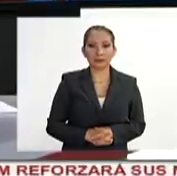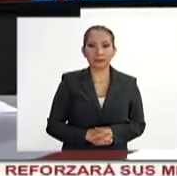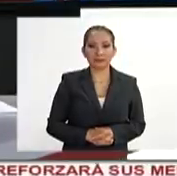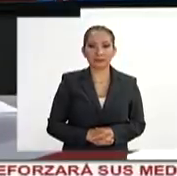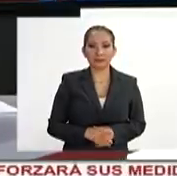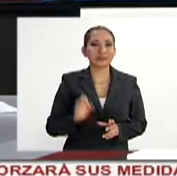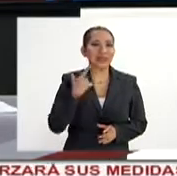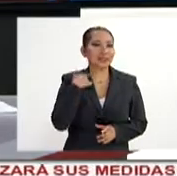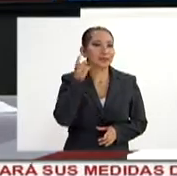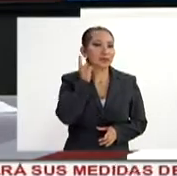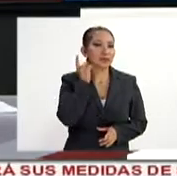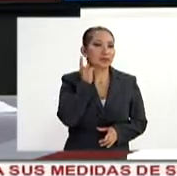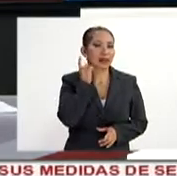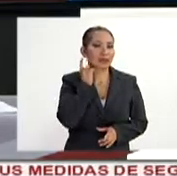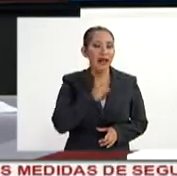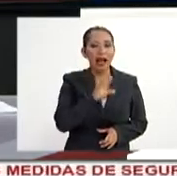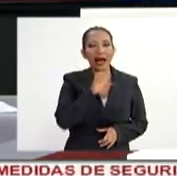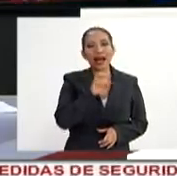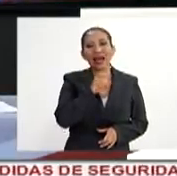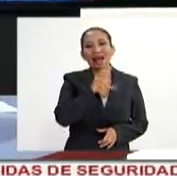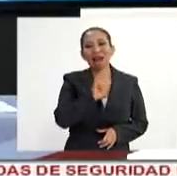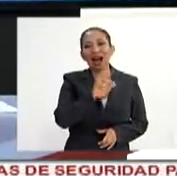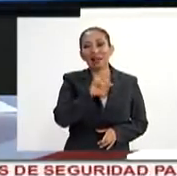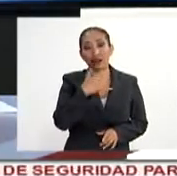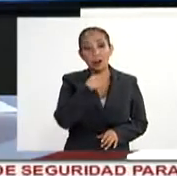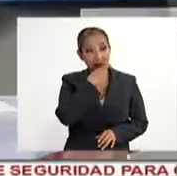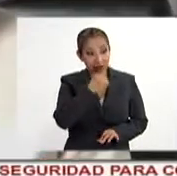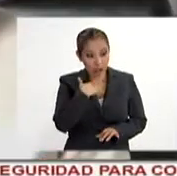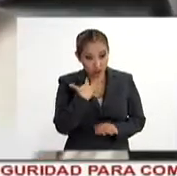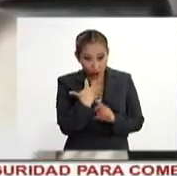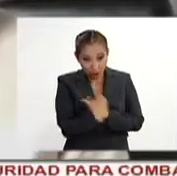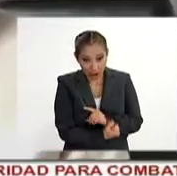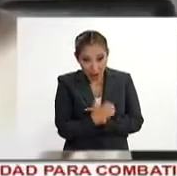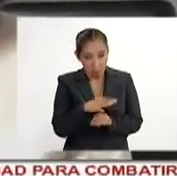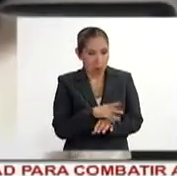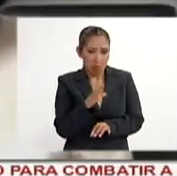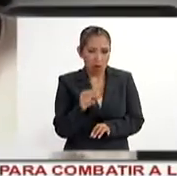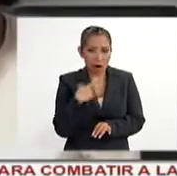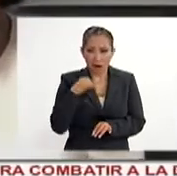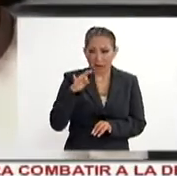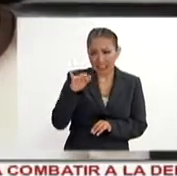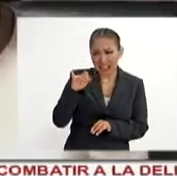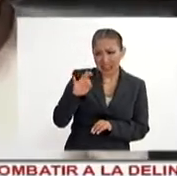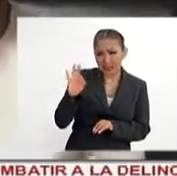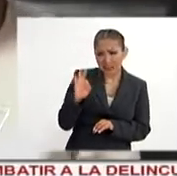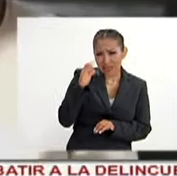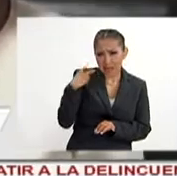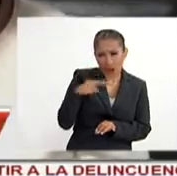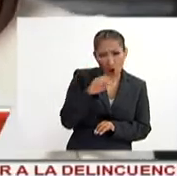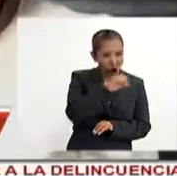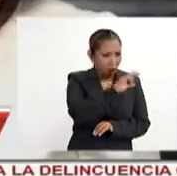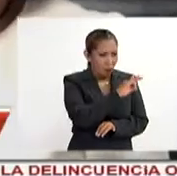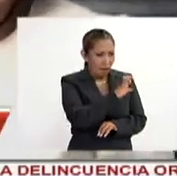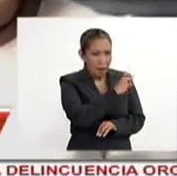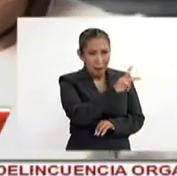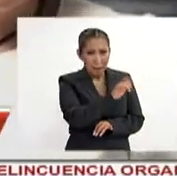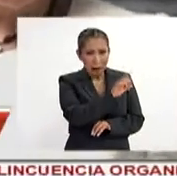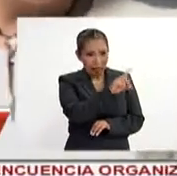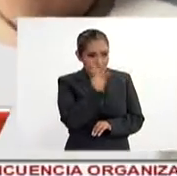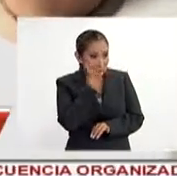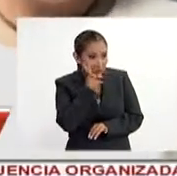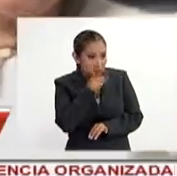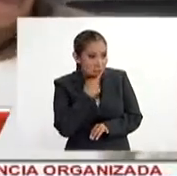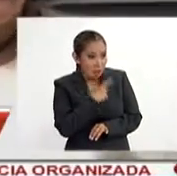La exdiputada local Eva Cadena negó que tras su desafuero pueda ser detenida, ya que dijo ni la Fiscalía General de Veracruz ni la FEPADE